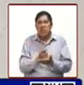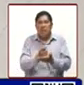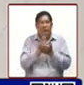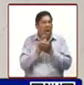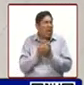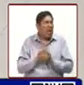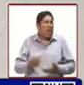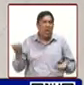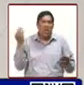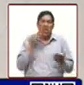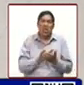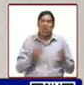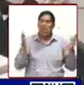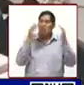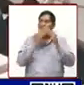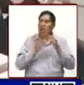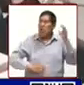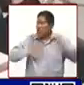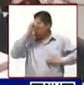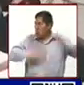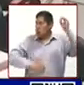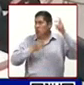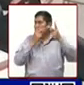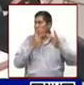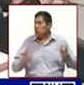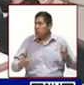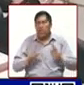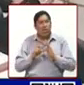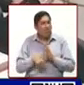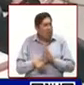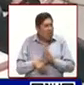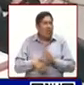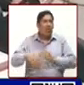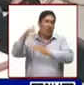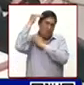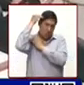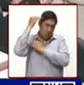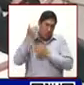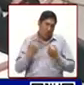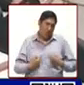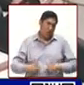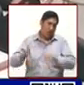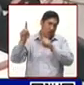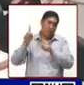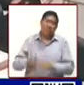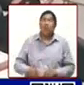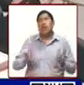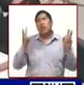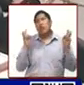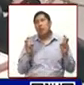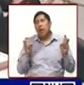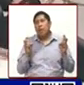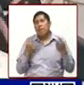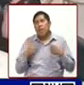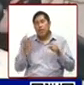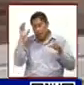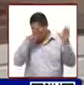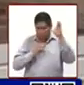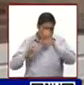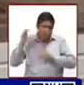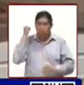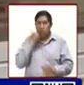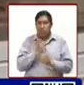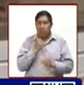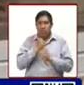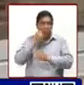Oruro, Potosí, mi posterior destino indican que es Santa Cruz, con la finalidad de ir a buscar